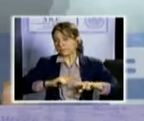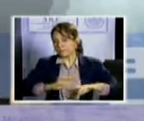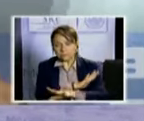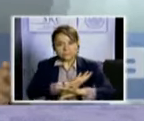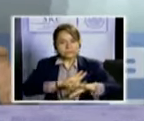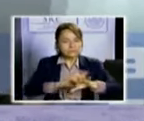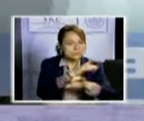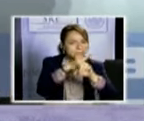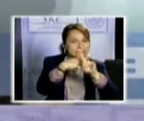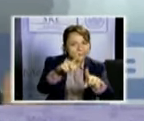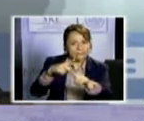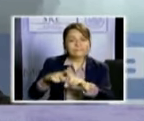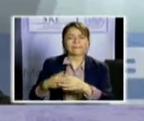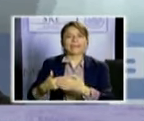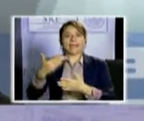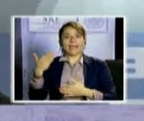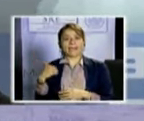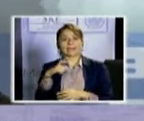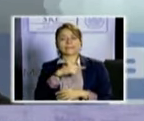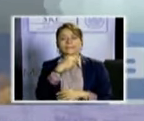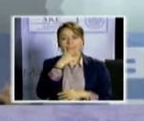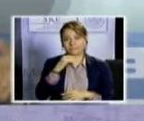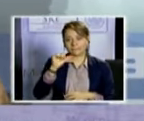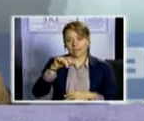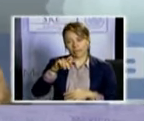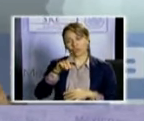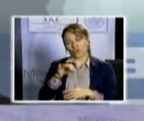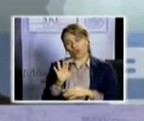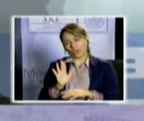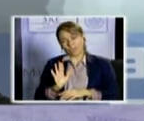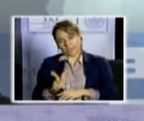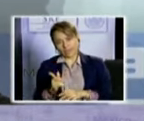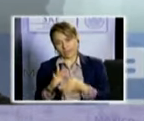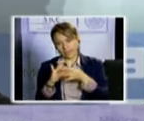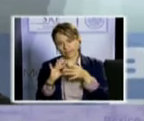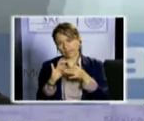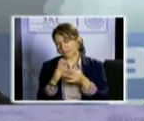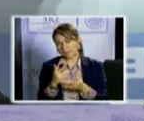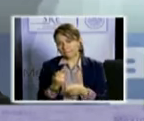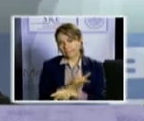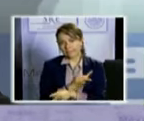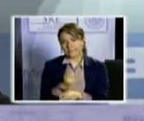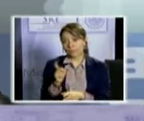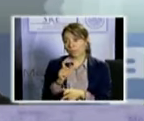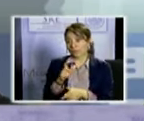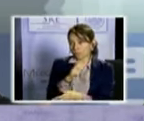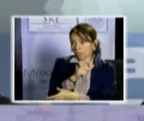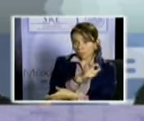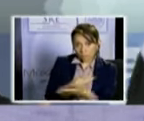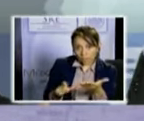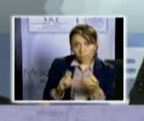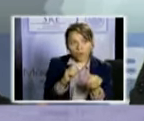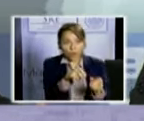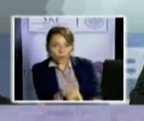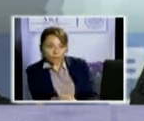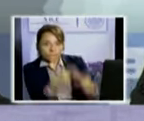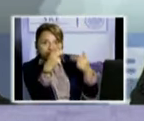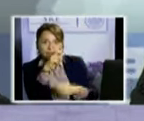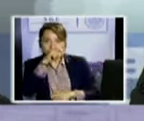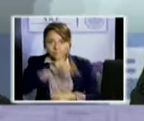los esfuerzos para controlar la oferta y los esfuerzos para reducir la demanda. Desequilibrios que están en las